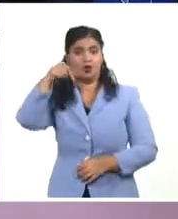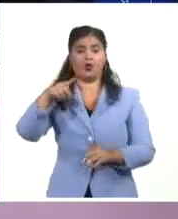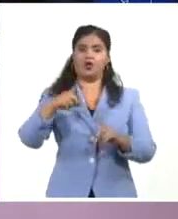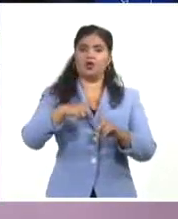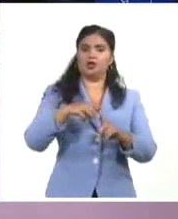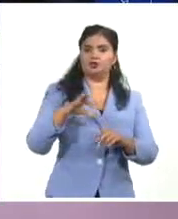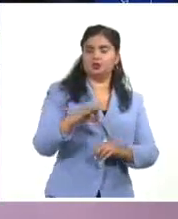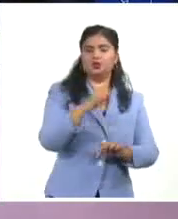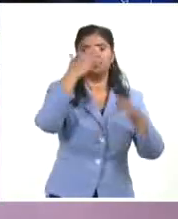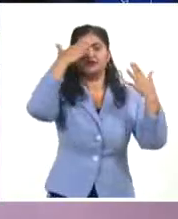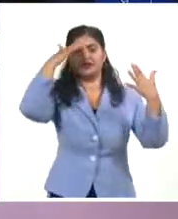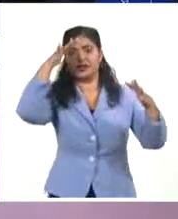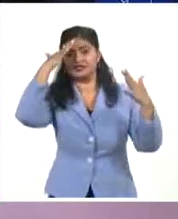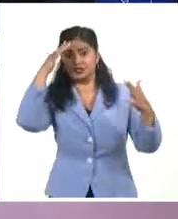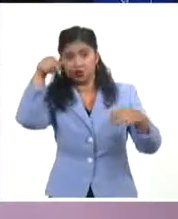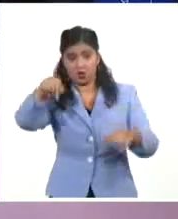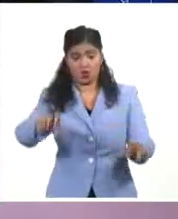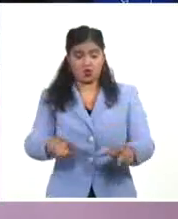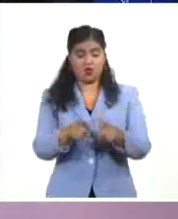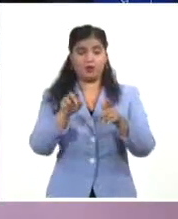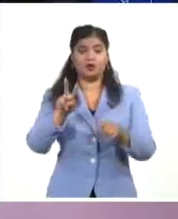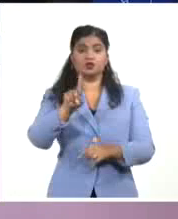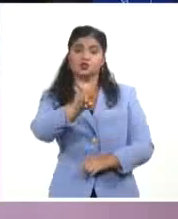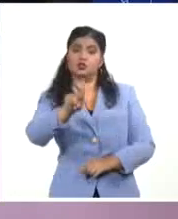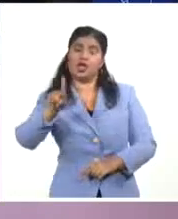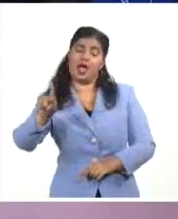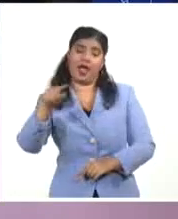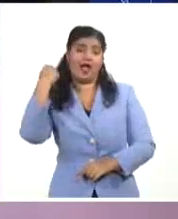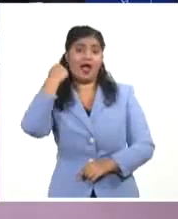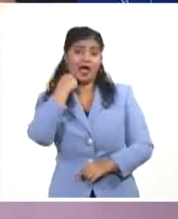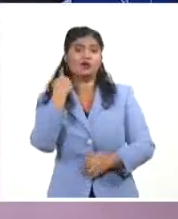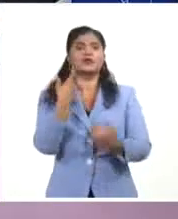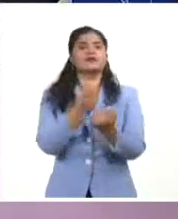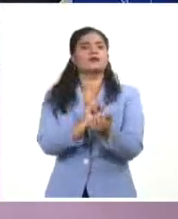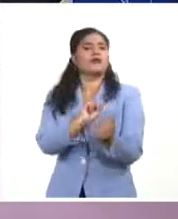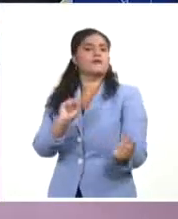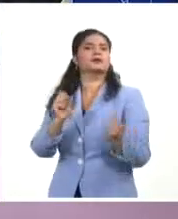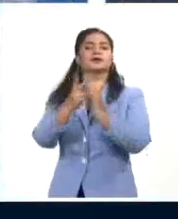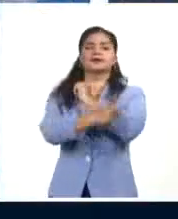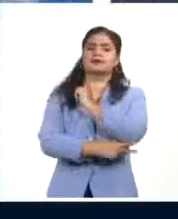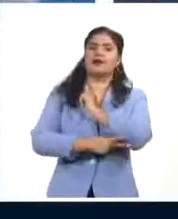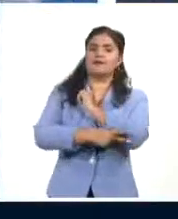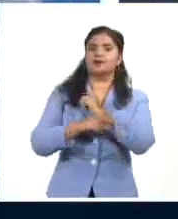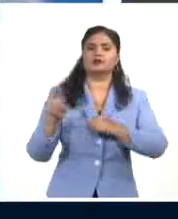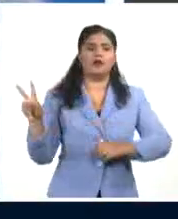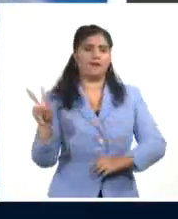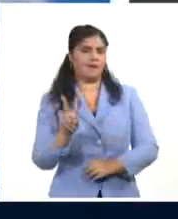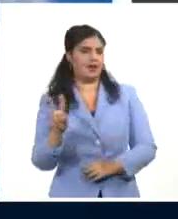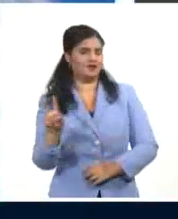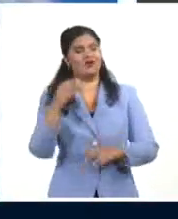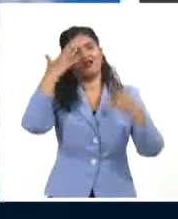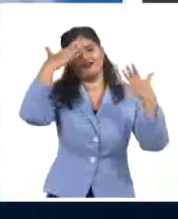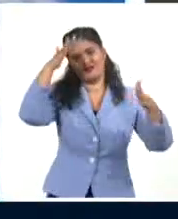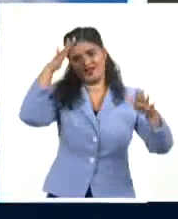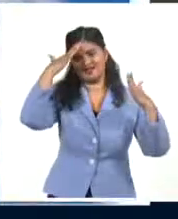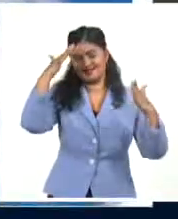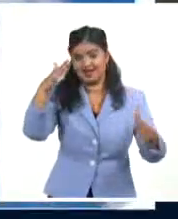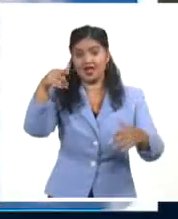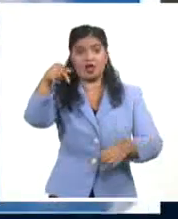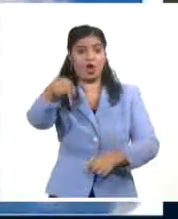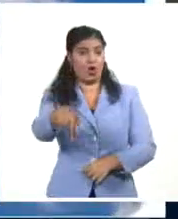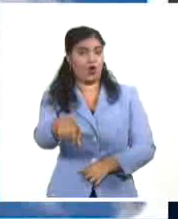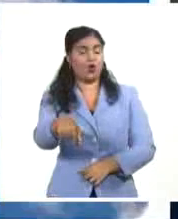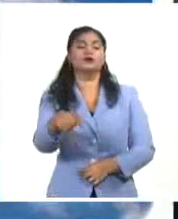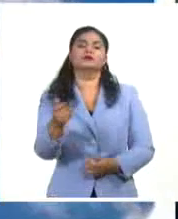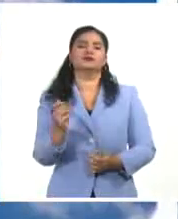aniversario 211 de la Declaración de Independencia de Venezuela. En esa red social el mandatario escribió: "Saludamos con